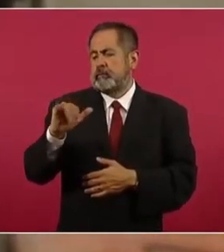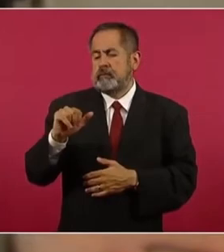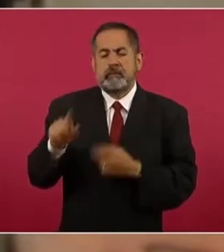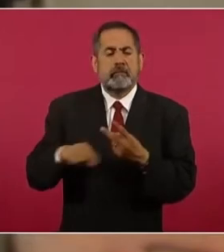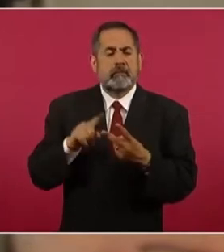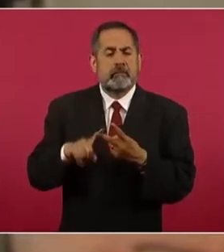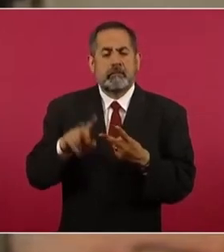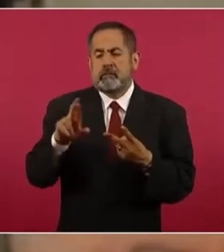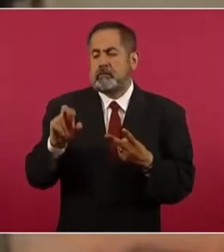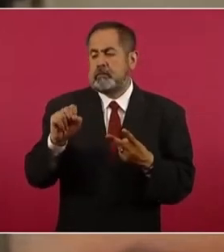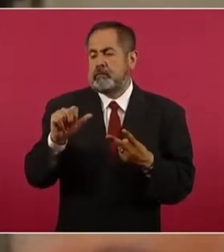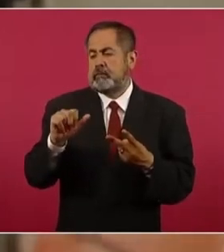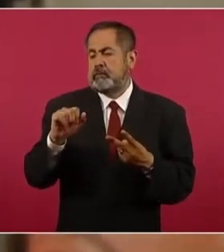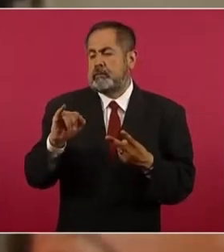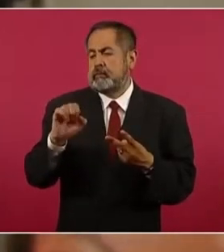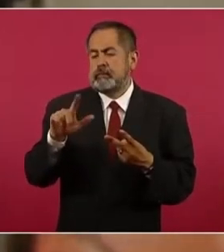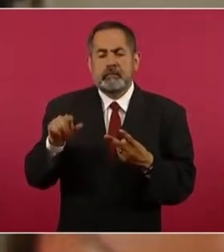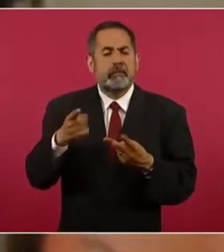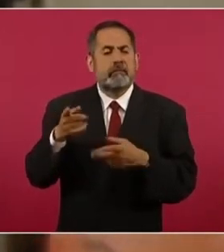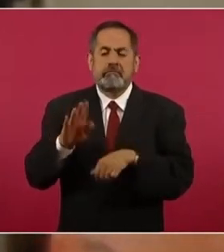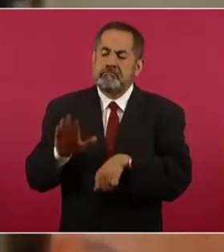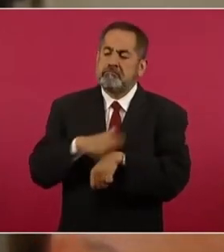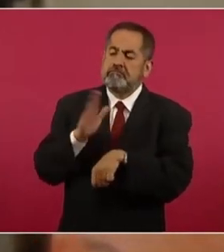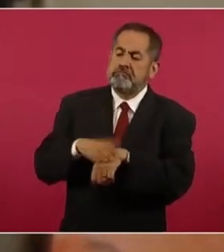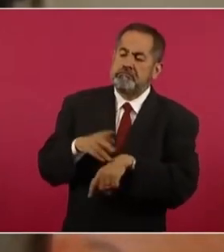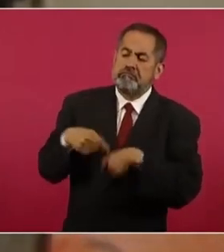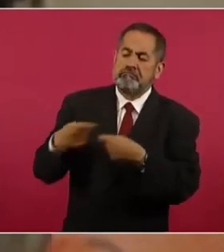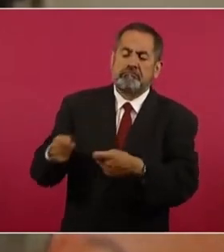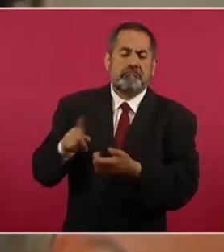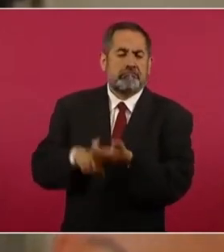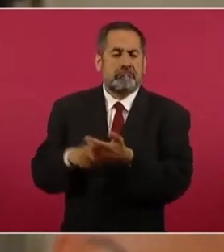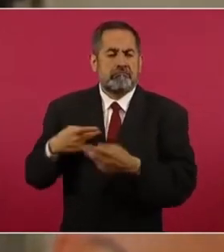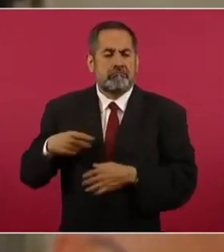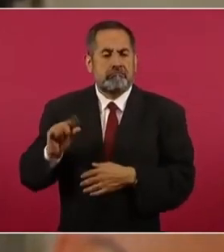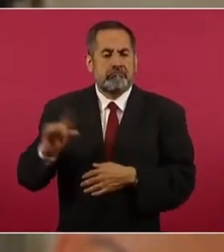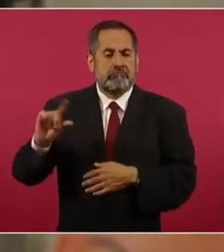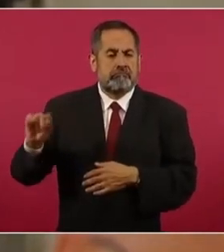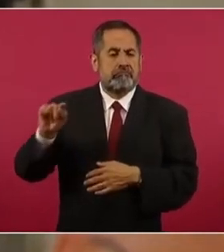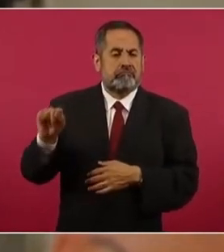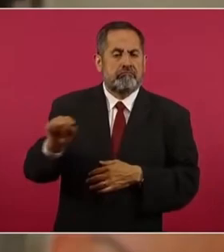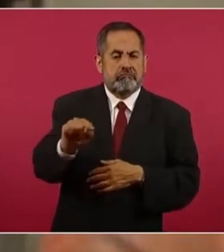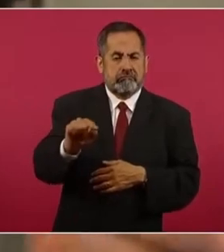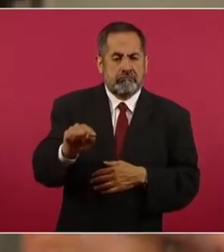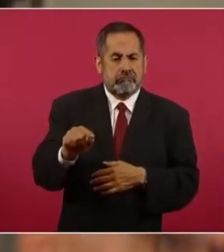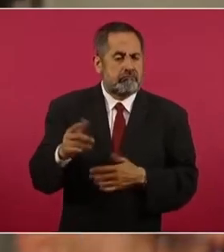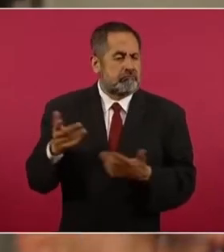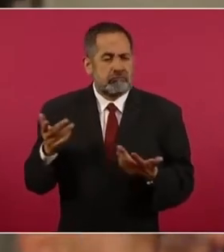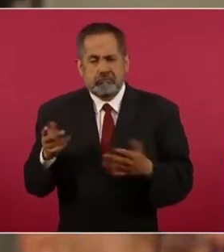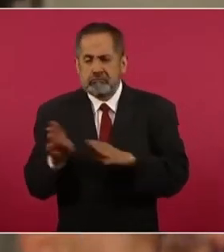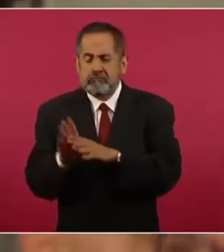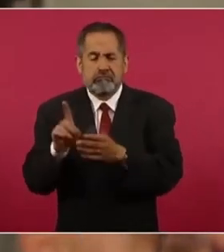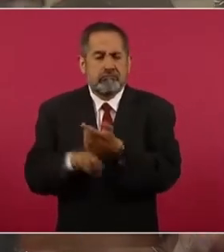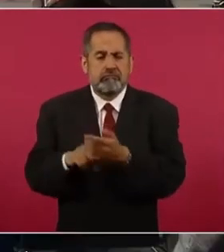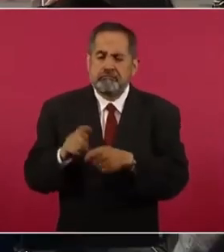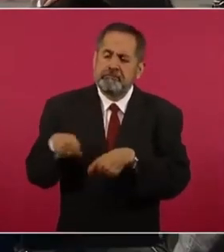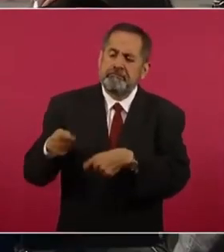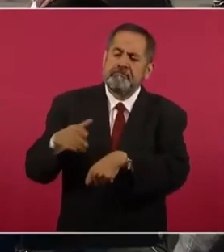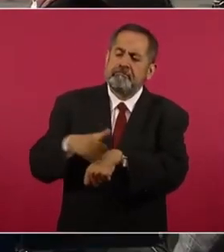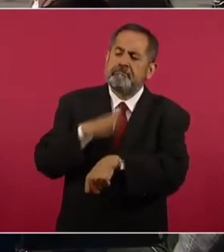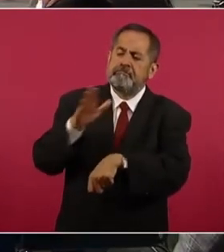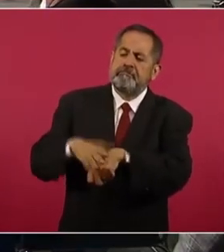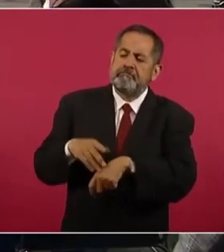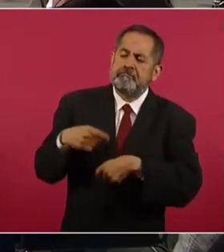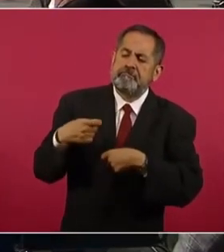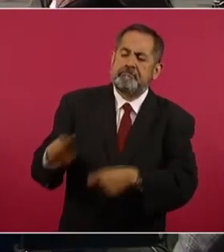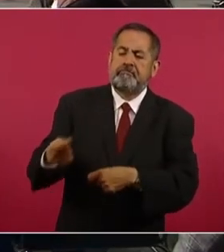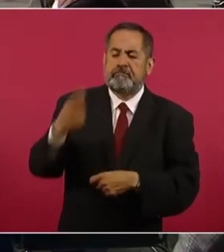Isela? ¿Y qué calificación le da a estos dos funcionarios? Y también, ¿qué calificación le daría